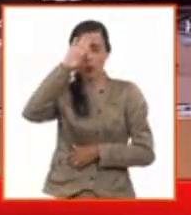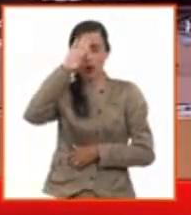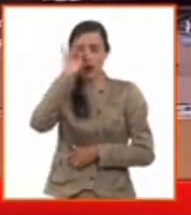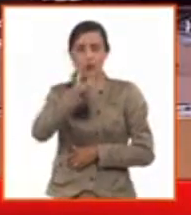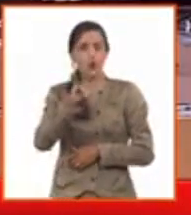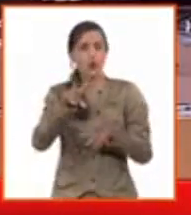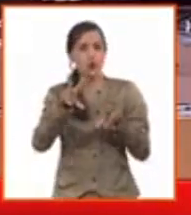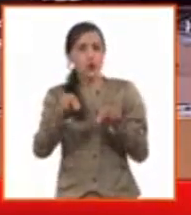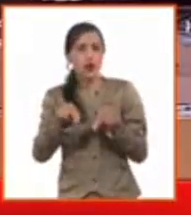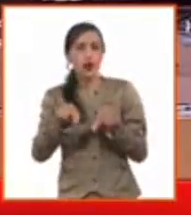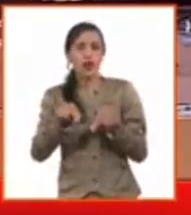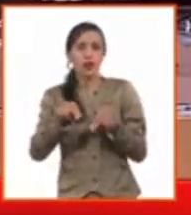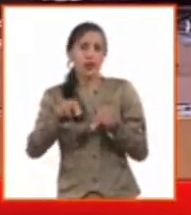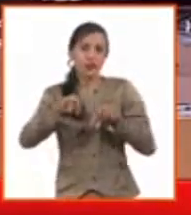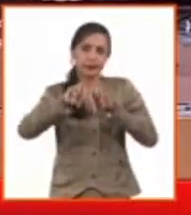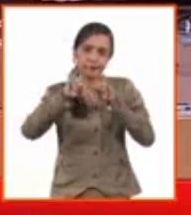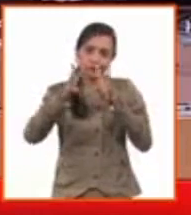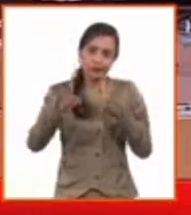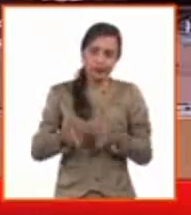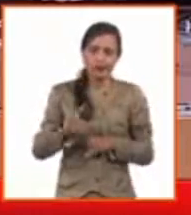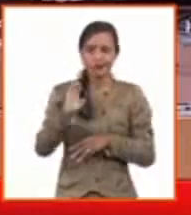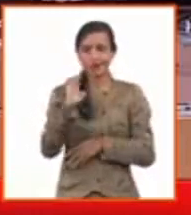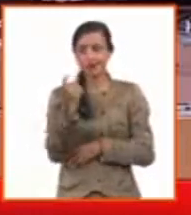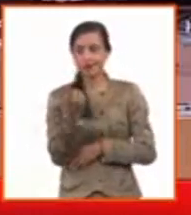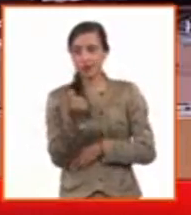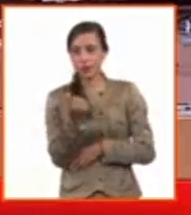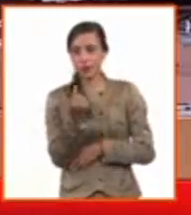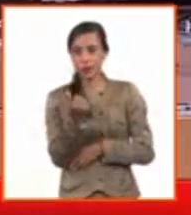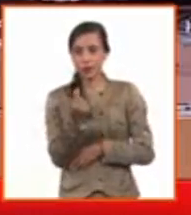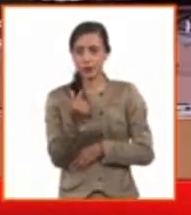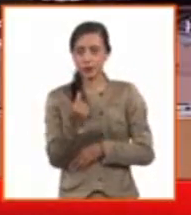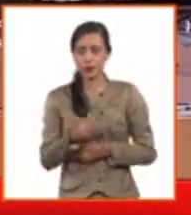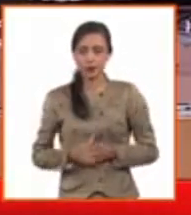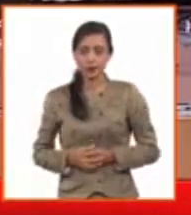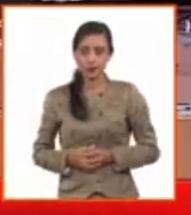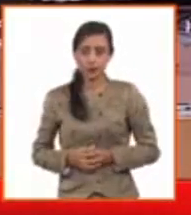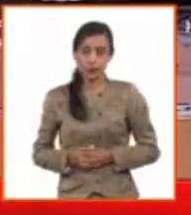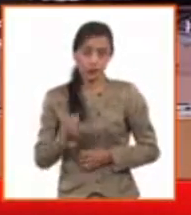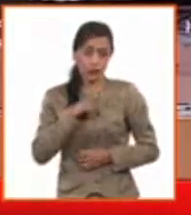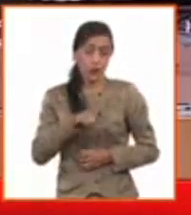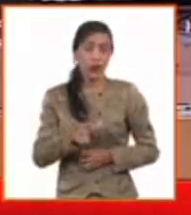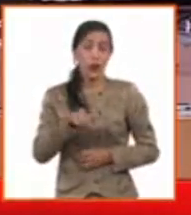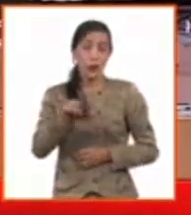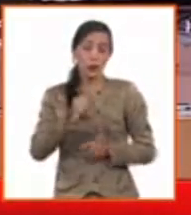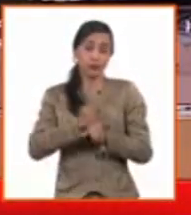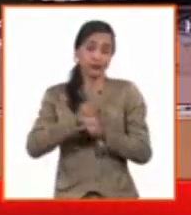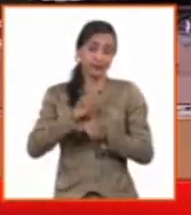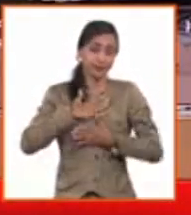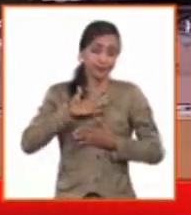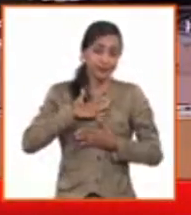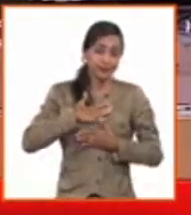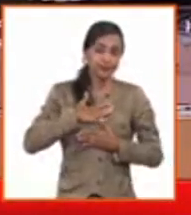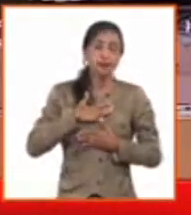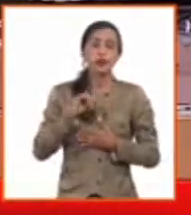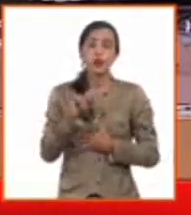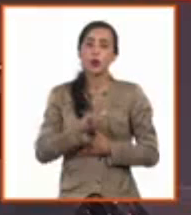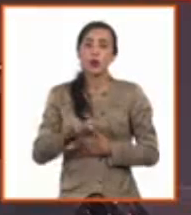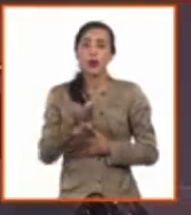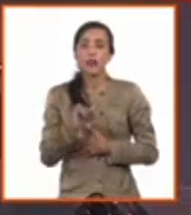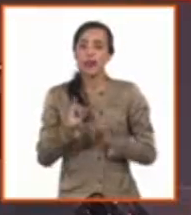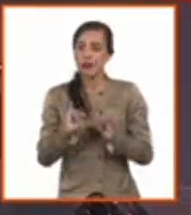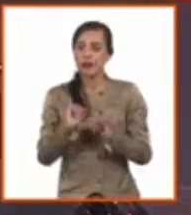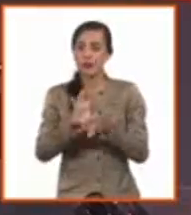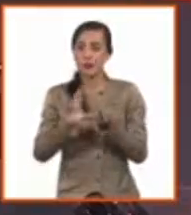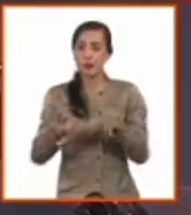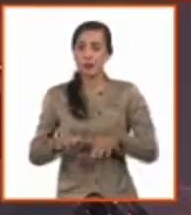los nuevos espacios de creación y de economía que son los sectores privados de gestión de la propia de la